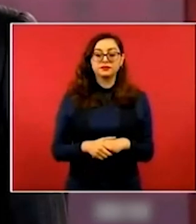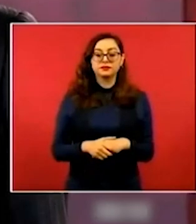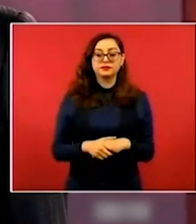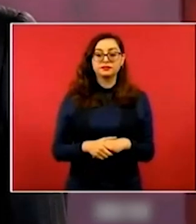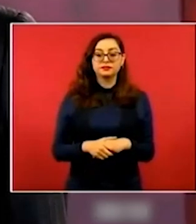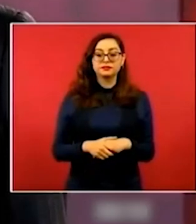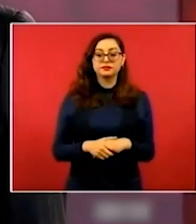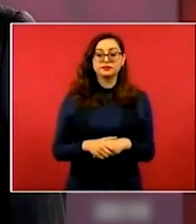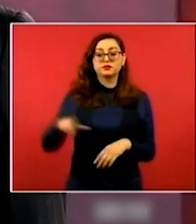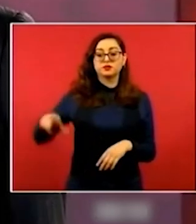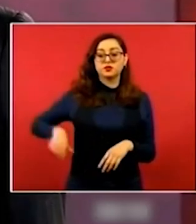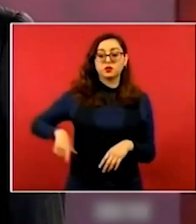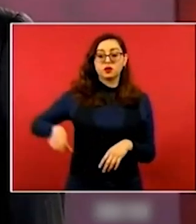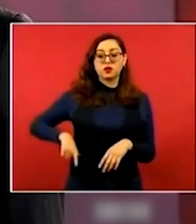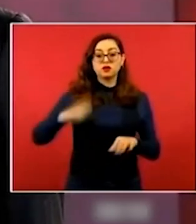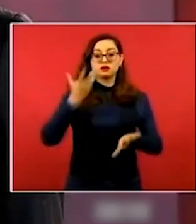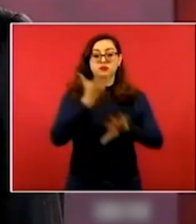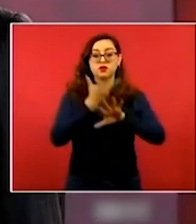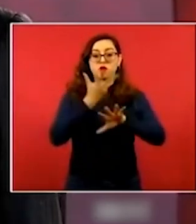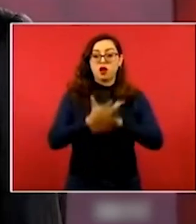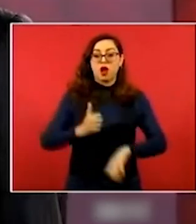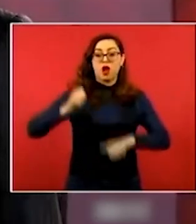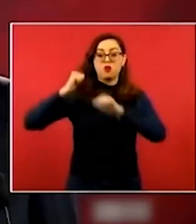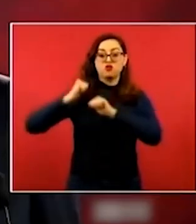del gobierno de Estados Unidos,